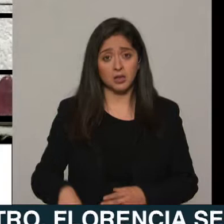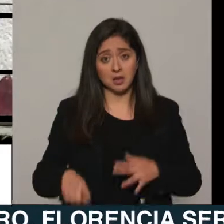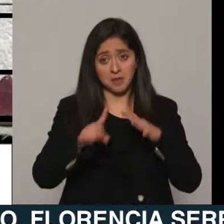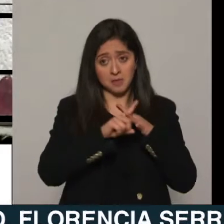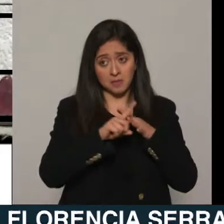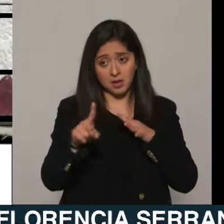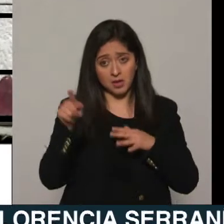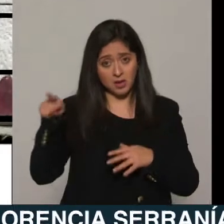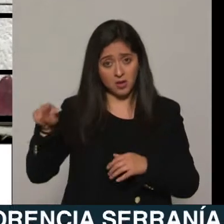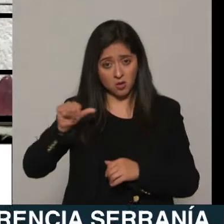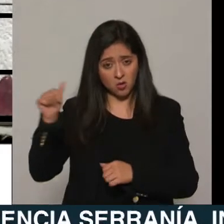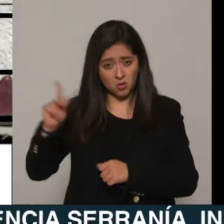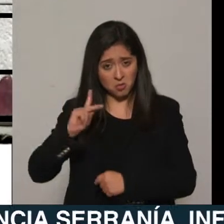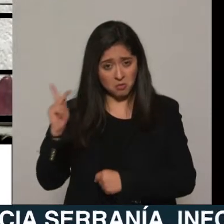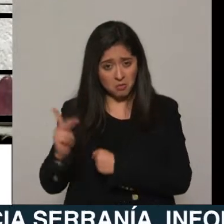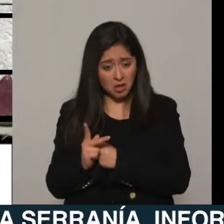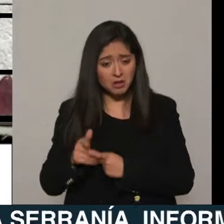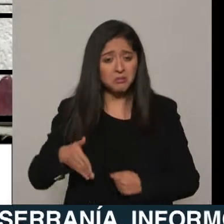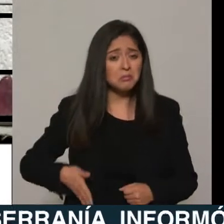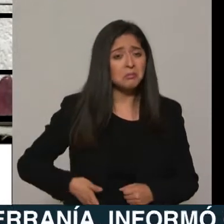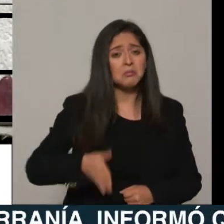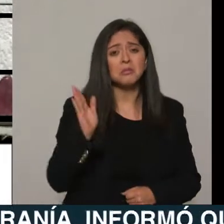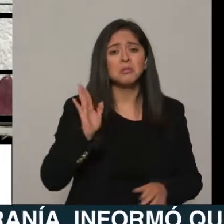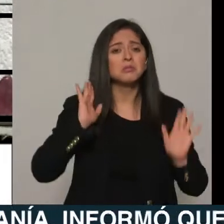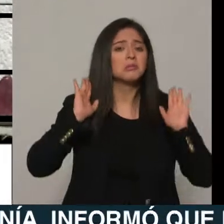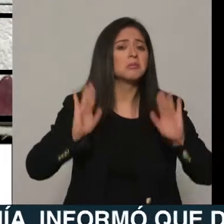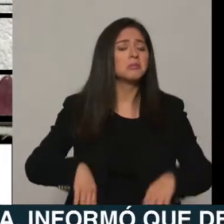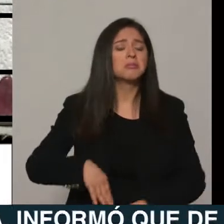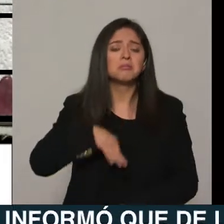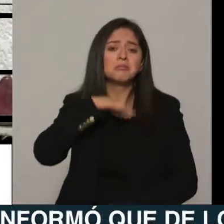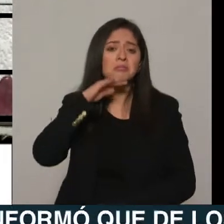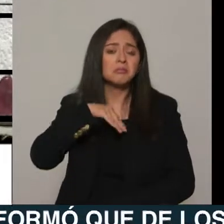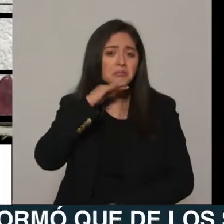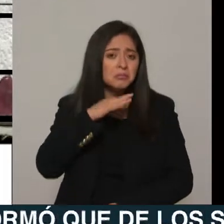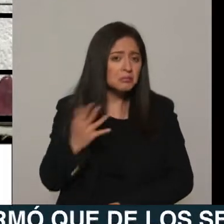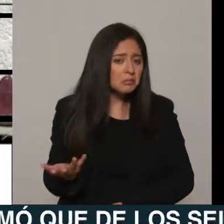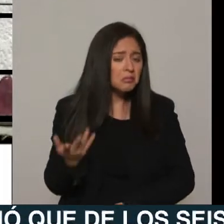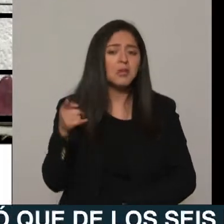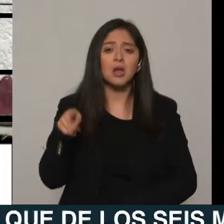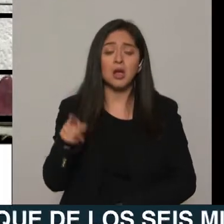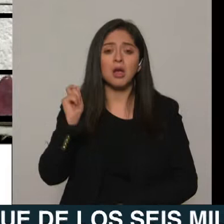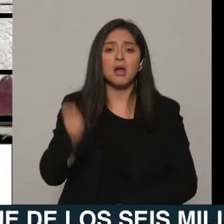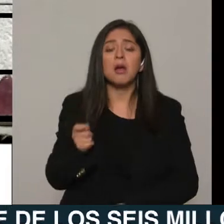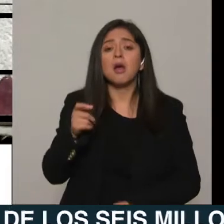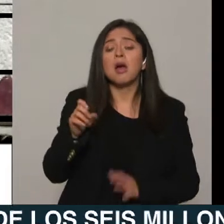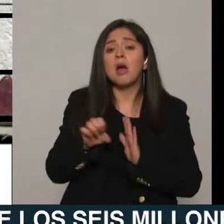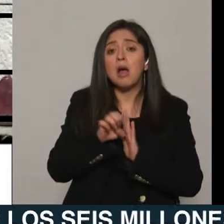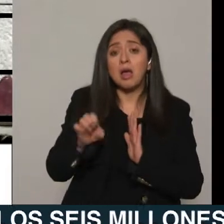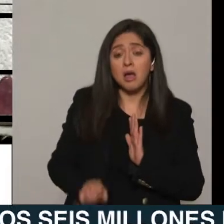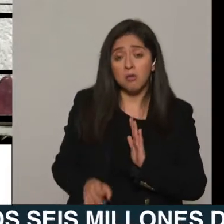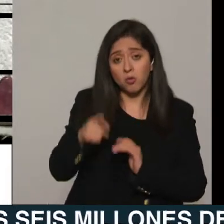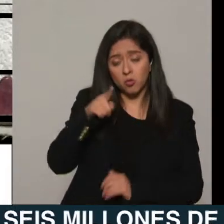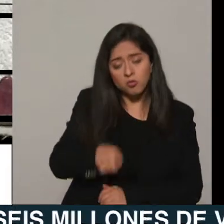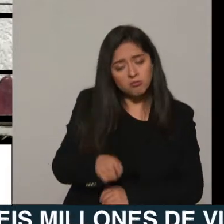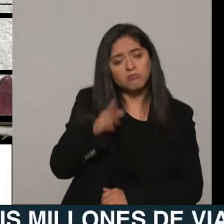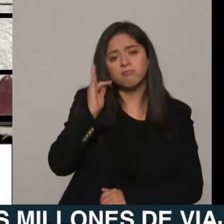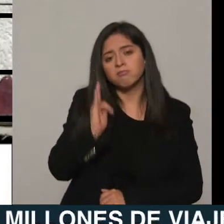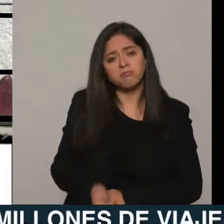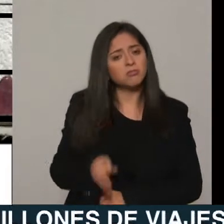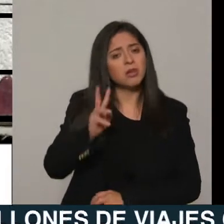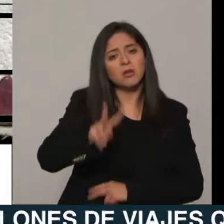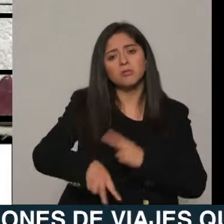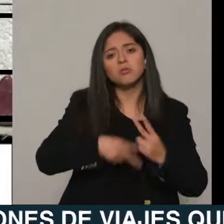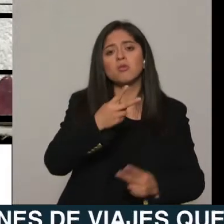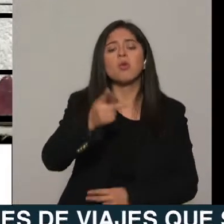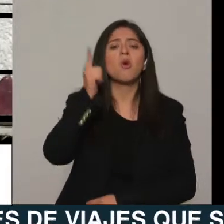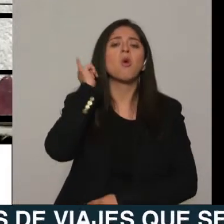que ya te da igual lo que te pasa en el camino. Prácticamente es como que te da igual, ¿no? O sea, te arriesgas a